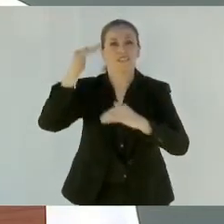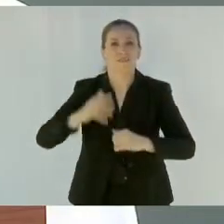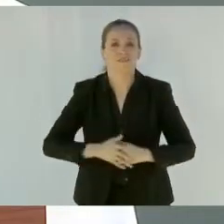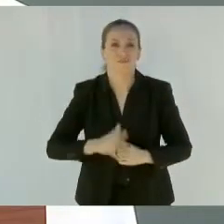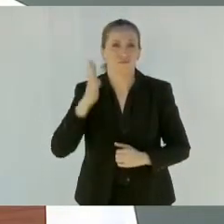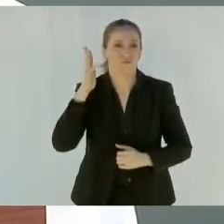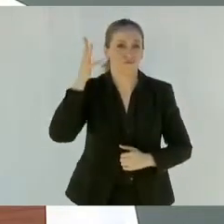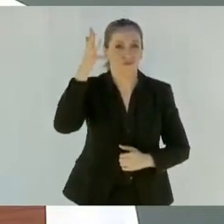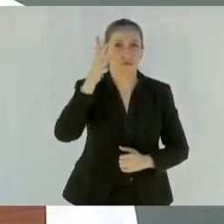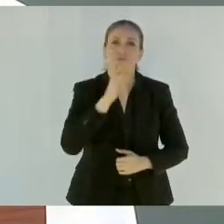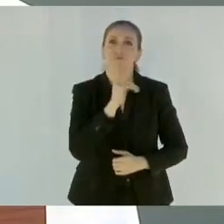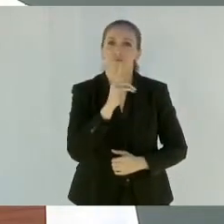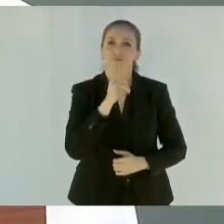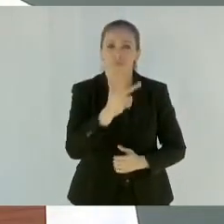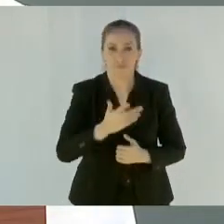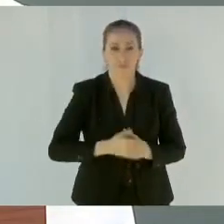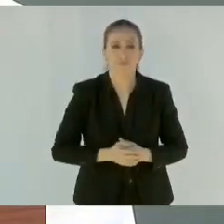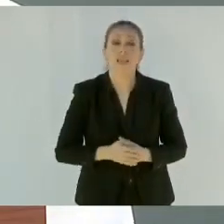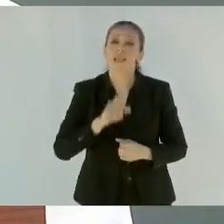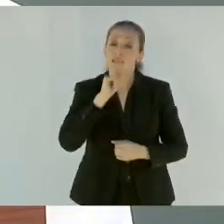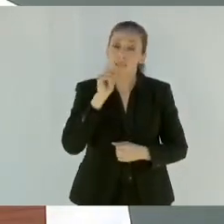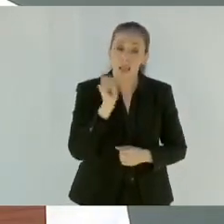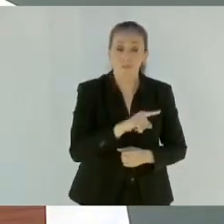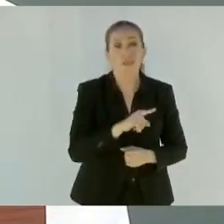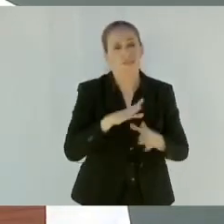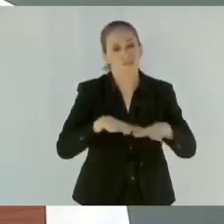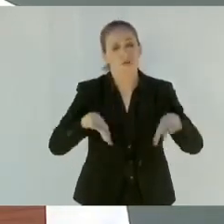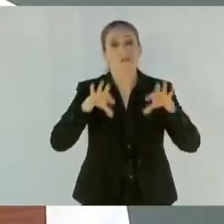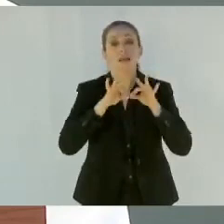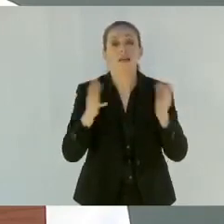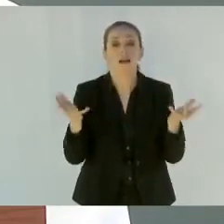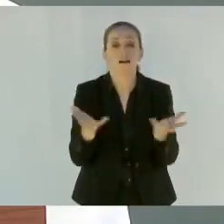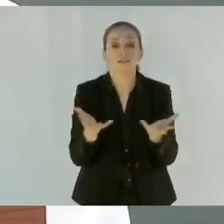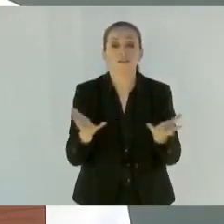también hacer el bien sin mirar a quién,